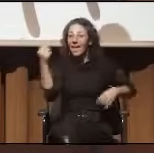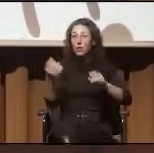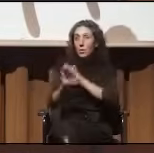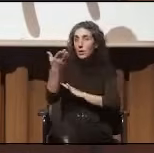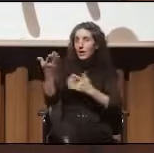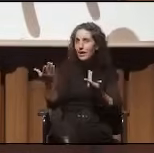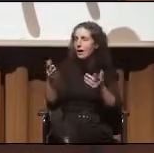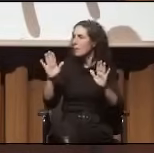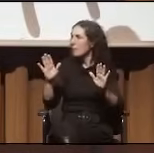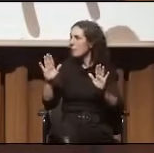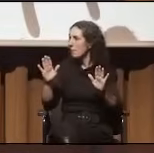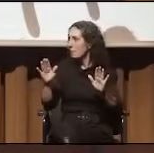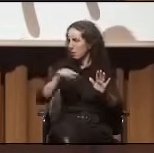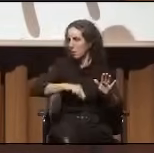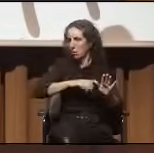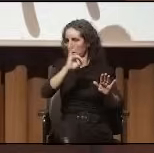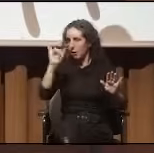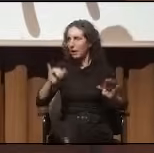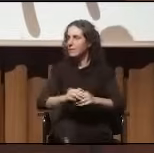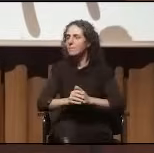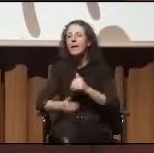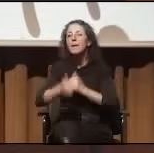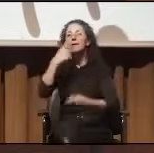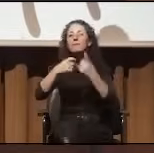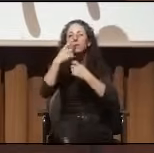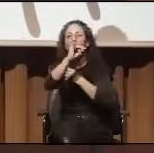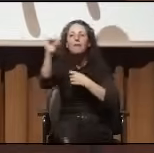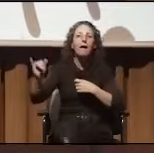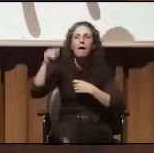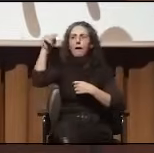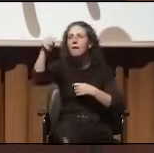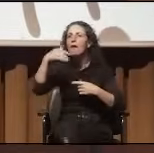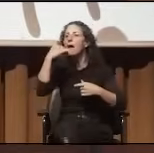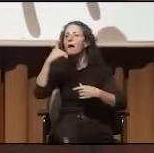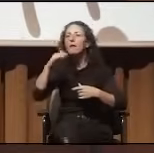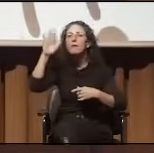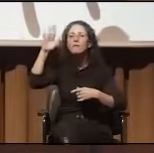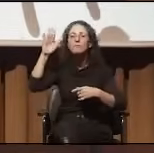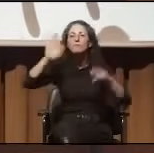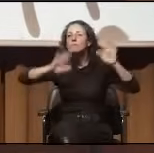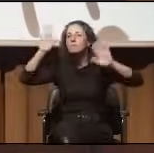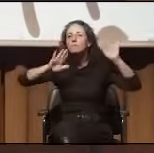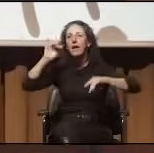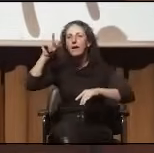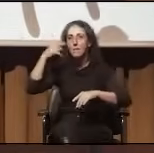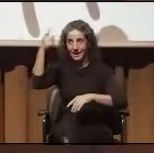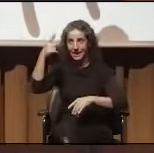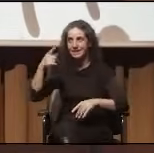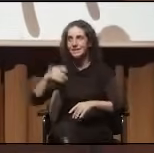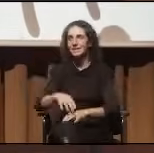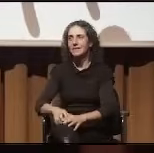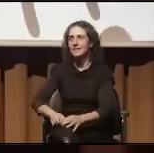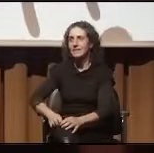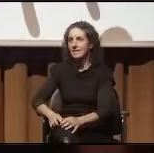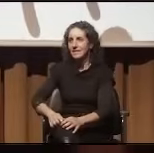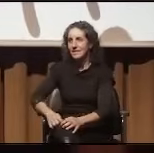¿Pasamos más preguntas en la sala, por ejemplo? ¿Alguien le apetece pedir alguna cosa? Animaros. Ah, mira, allá atrás.